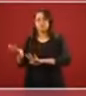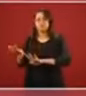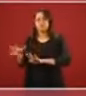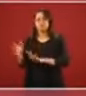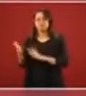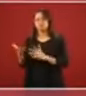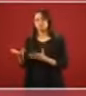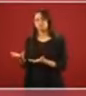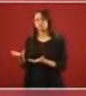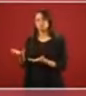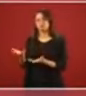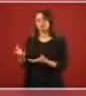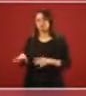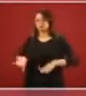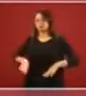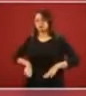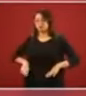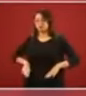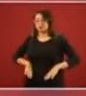no tienen